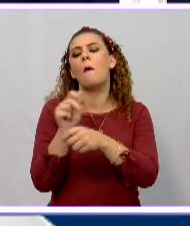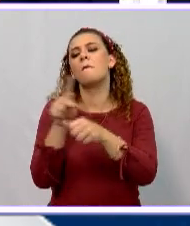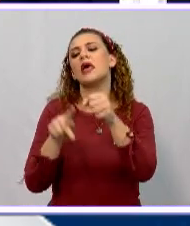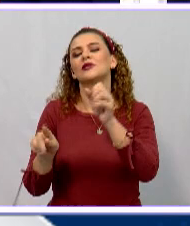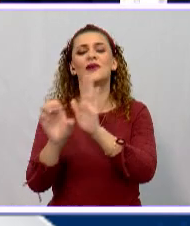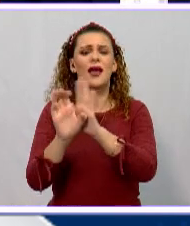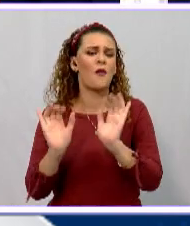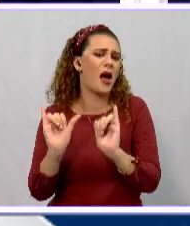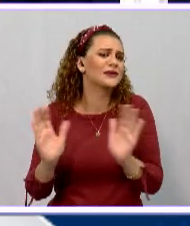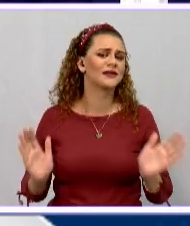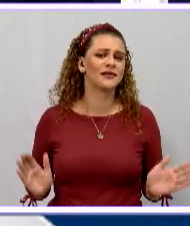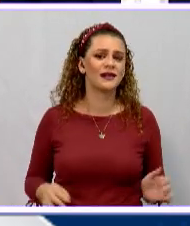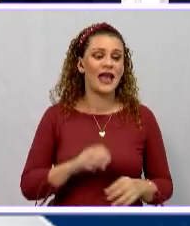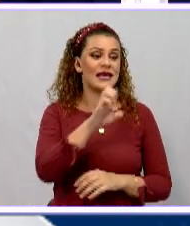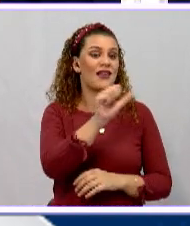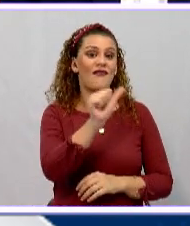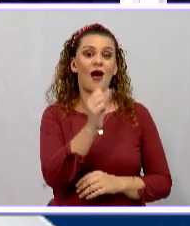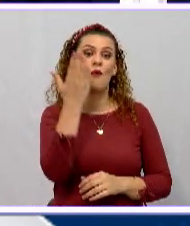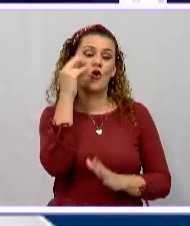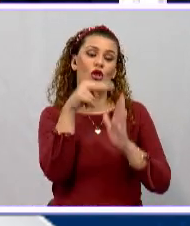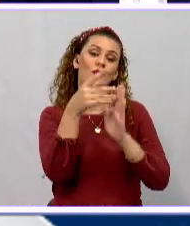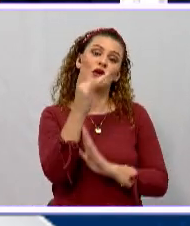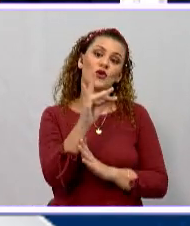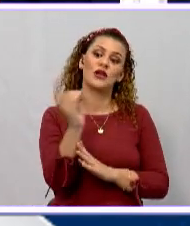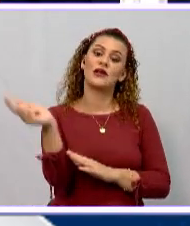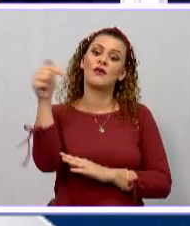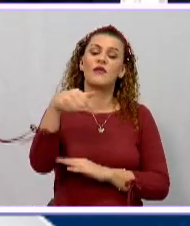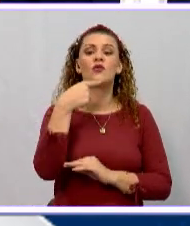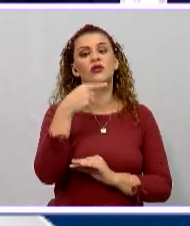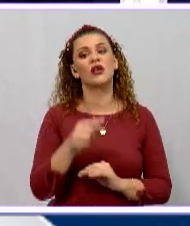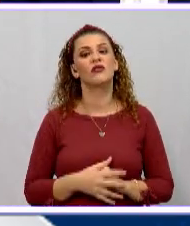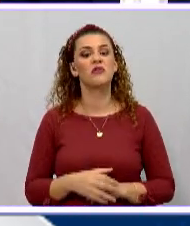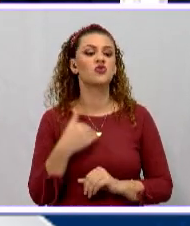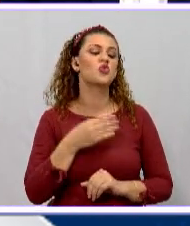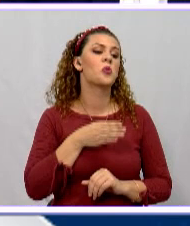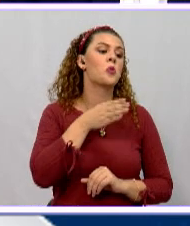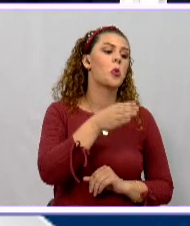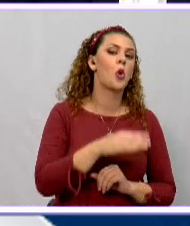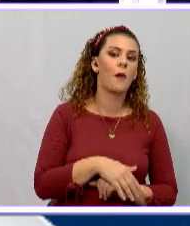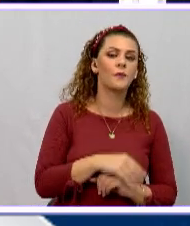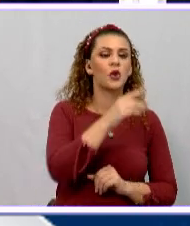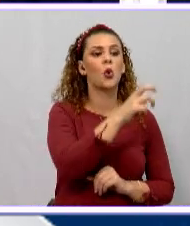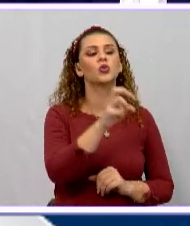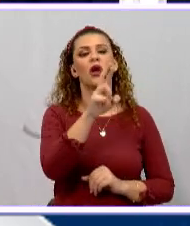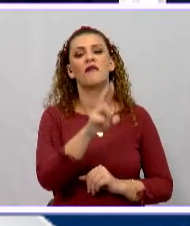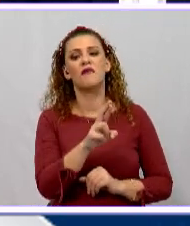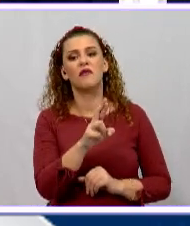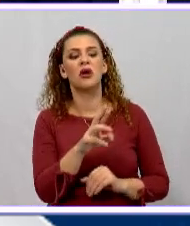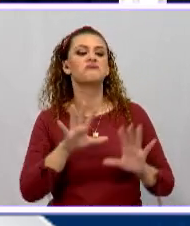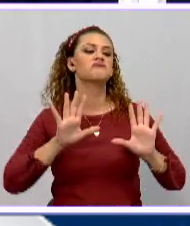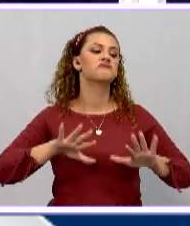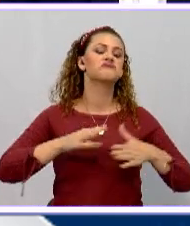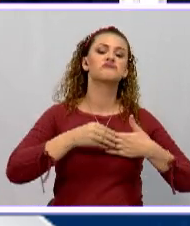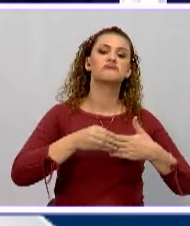zeledón así como hizo Esteban Alvarado en el 2018 cuando se vino y dijo voy a ir a Costa Rica a